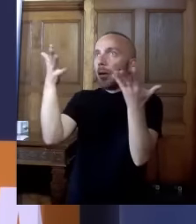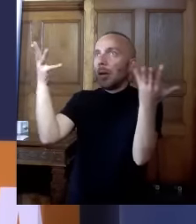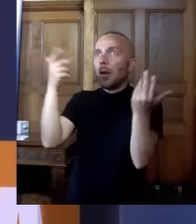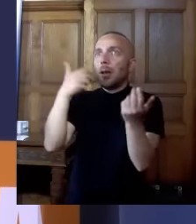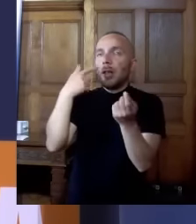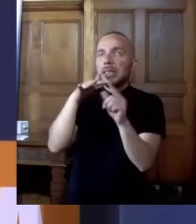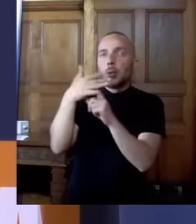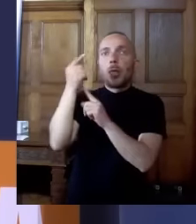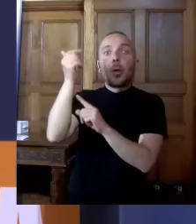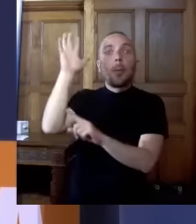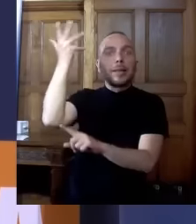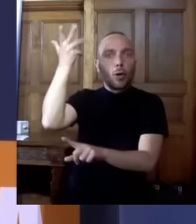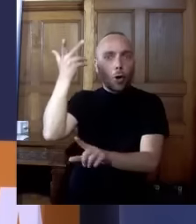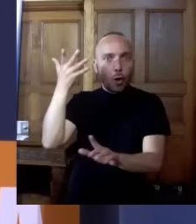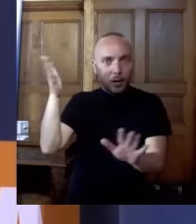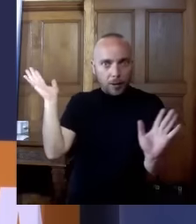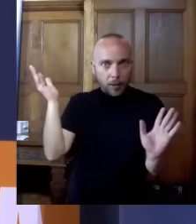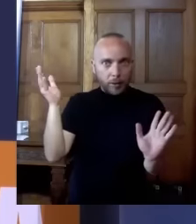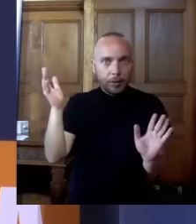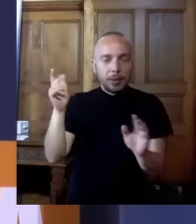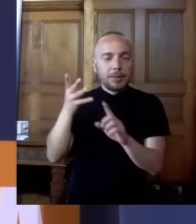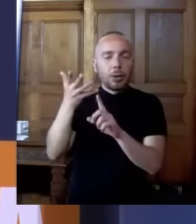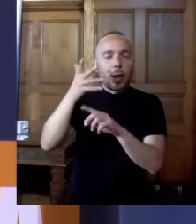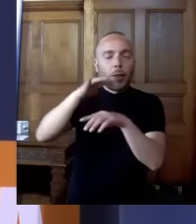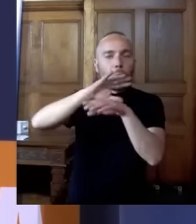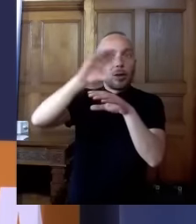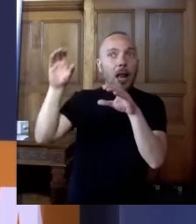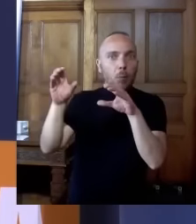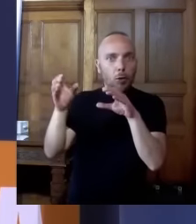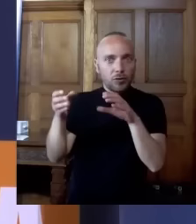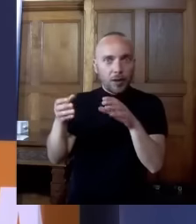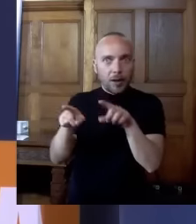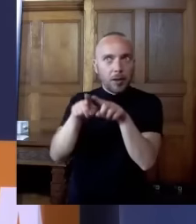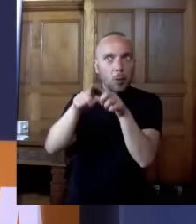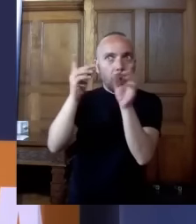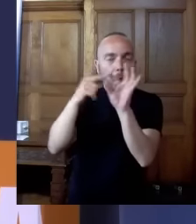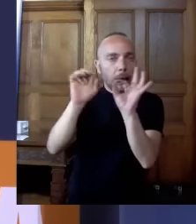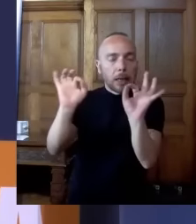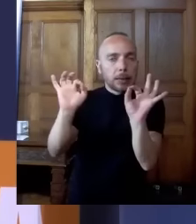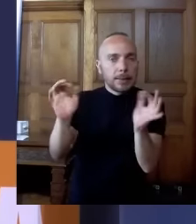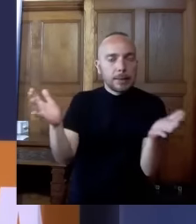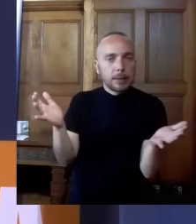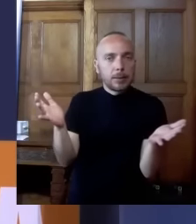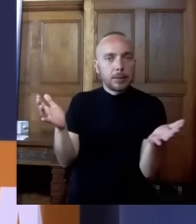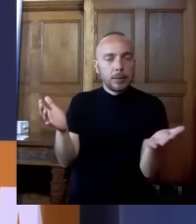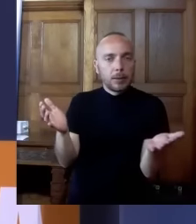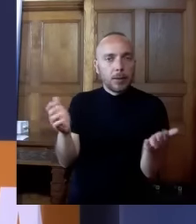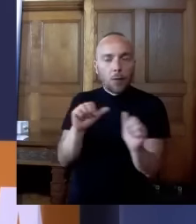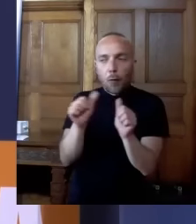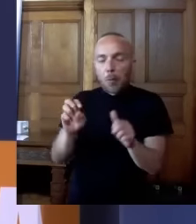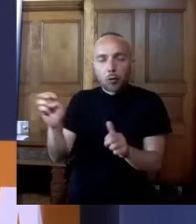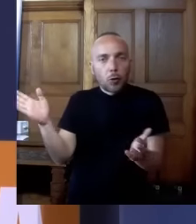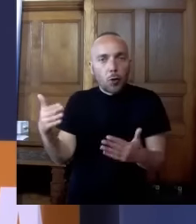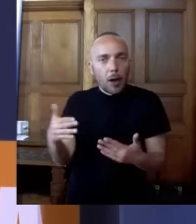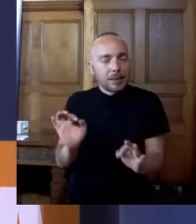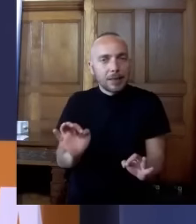meteorológico Gracias un fenómeno atmosférico un fenómeno que es así y que no puede ser de otra manera cuando en